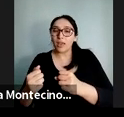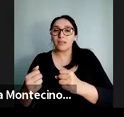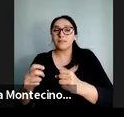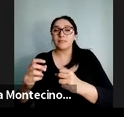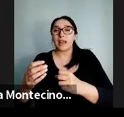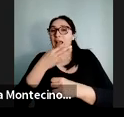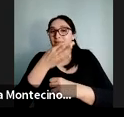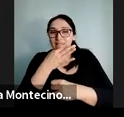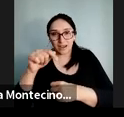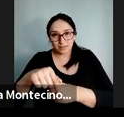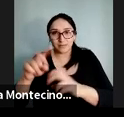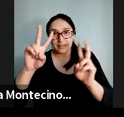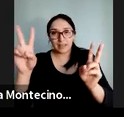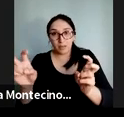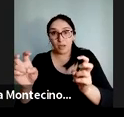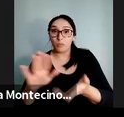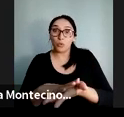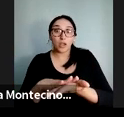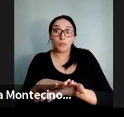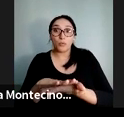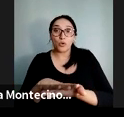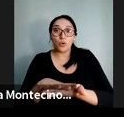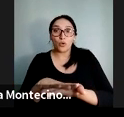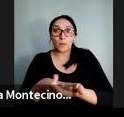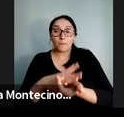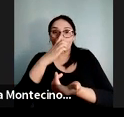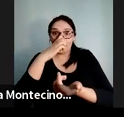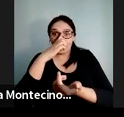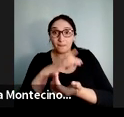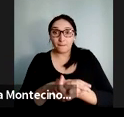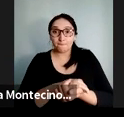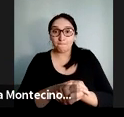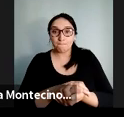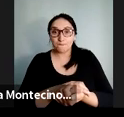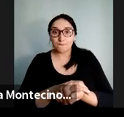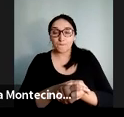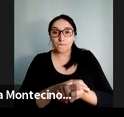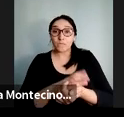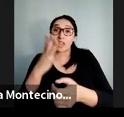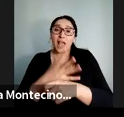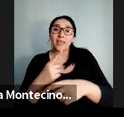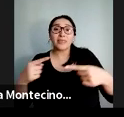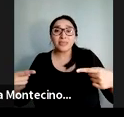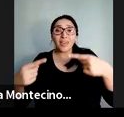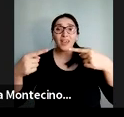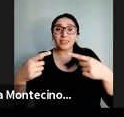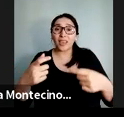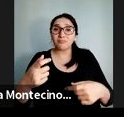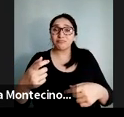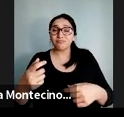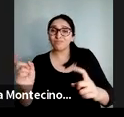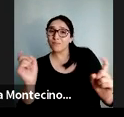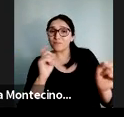respecto? Si, por ejemplo, está ocurriendo algún tipo de debate o algo que termine